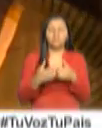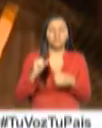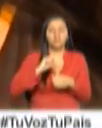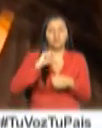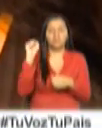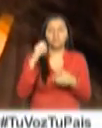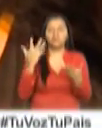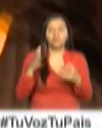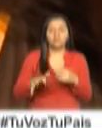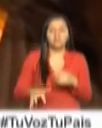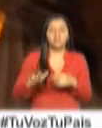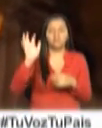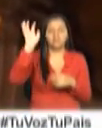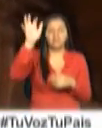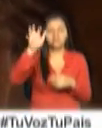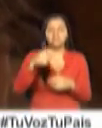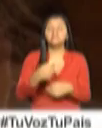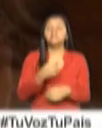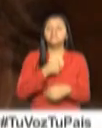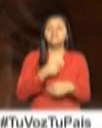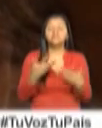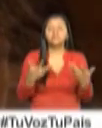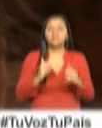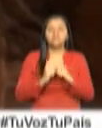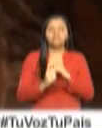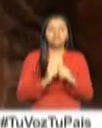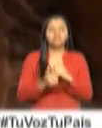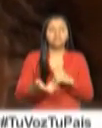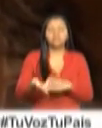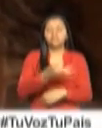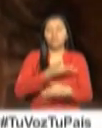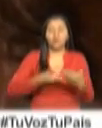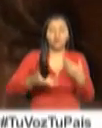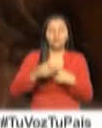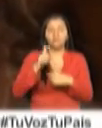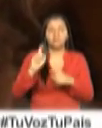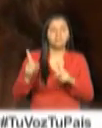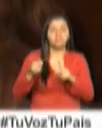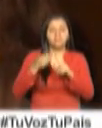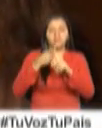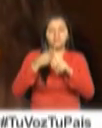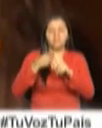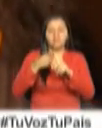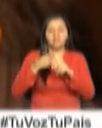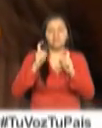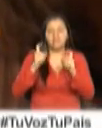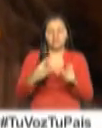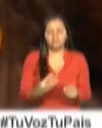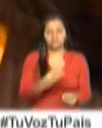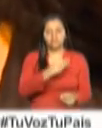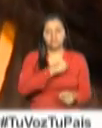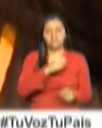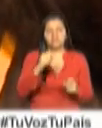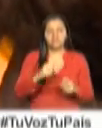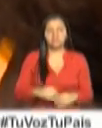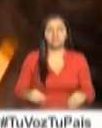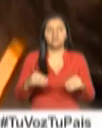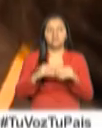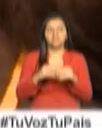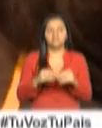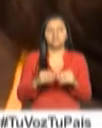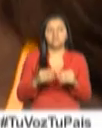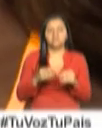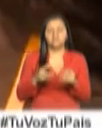básquet. Bueno, las aspiraciones de nuestros atletas es quedar en los primeros lugares en podio, tanto en